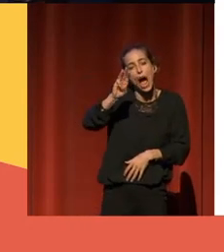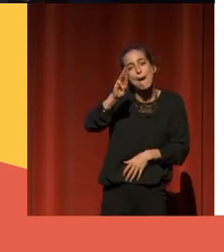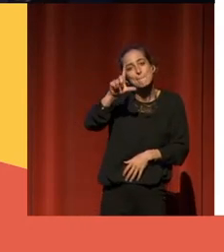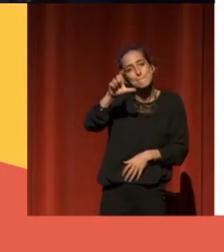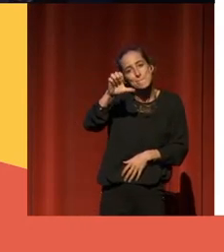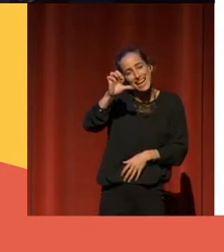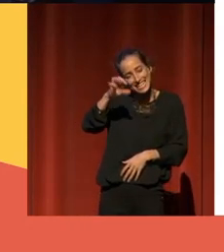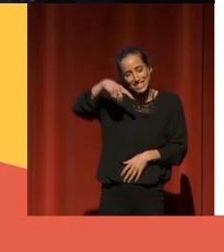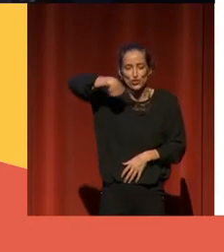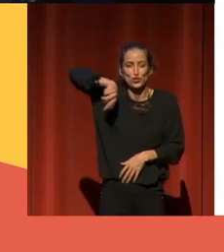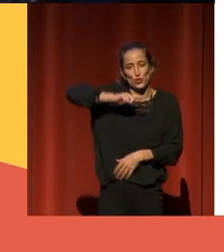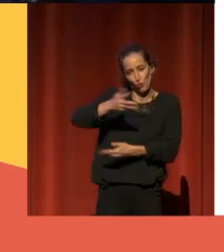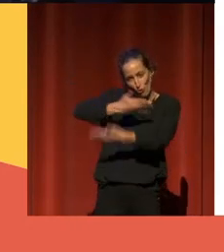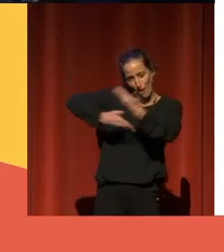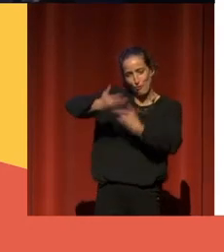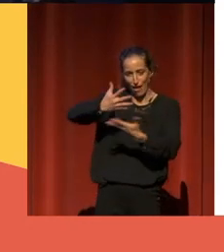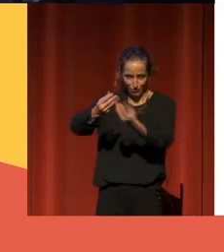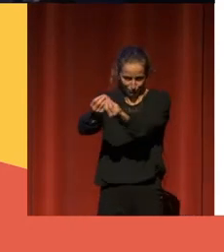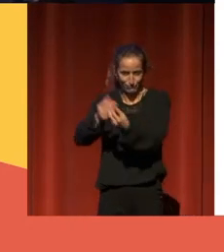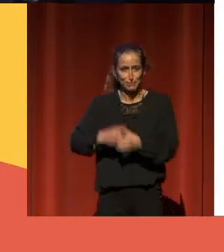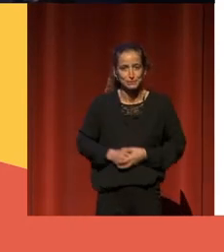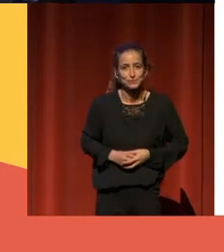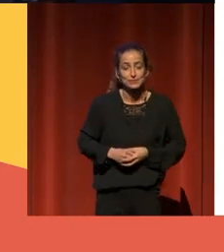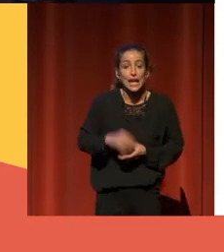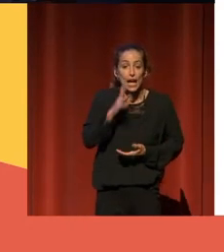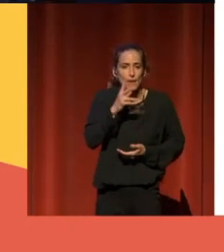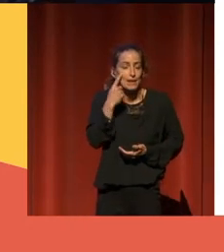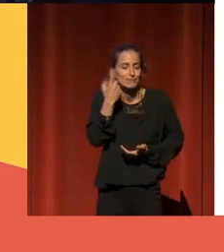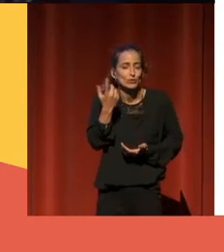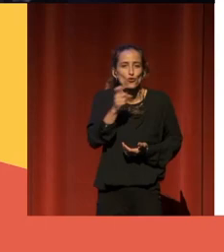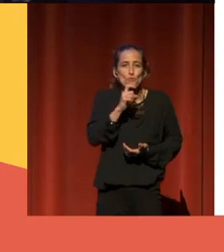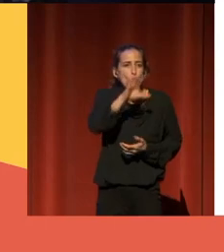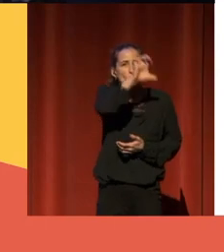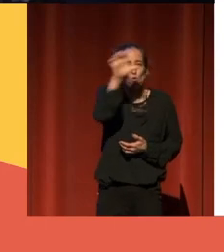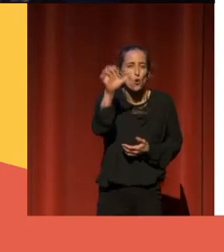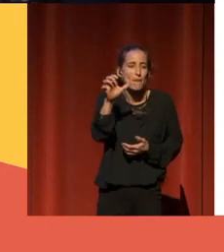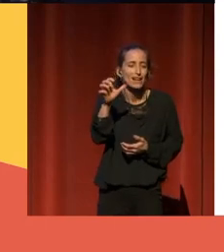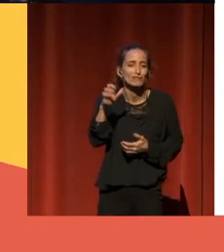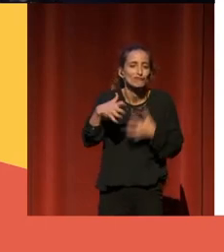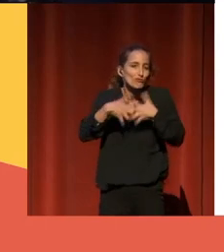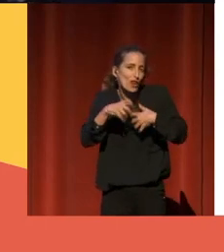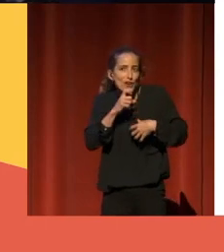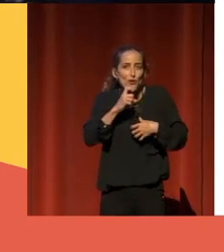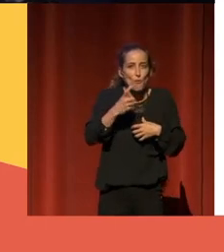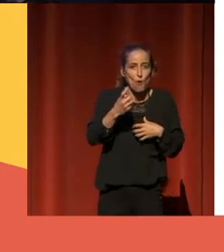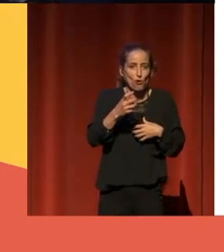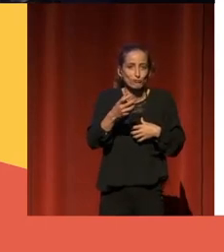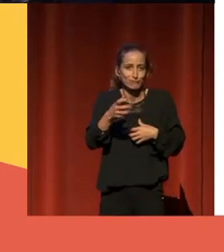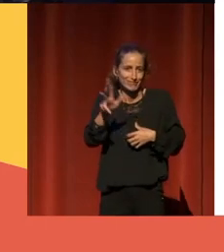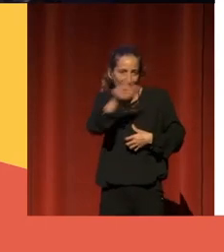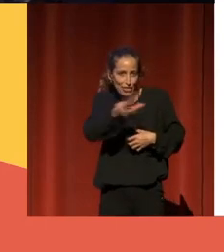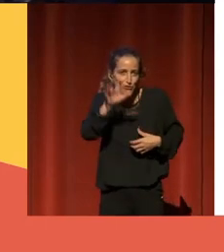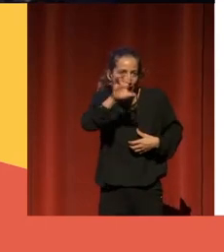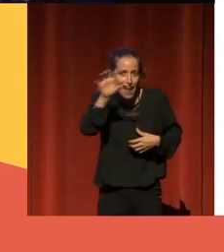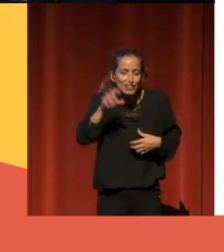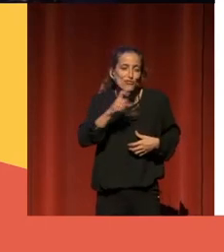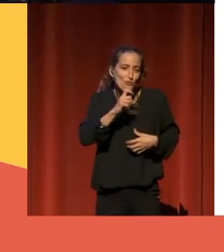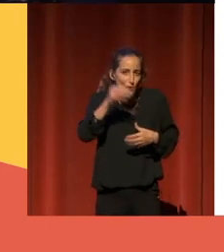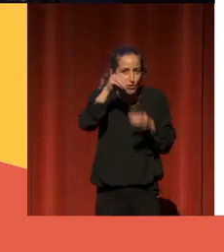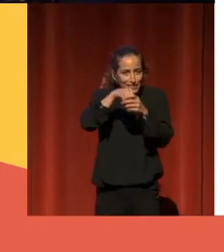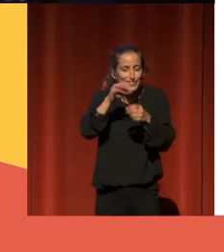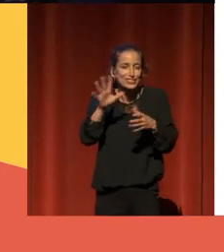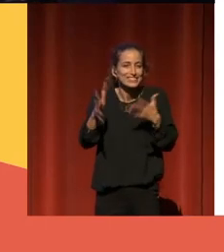así que qué es lo que tenemos que hacer a nivel europeo a nivel nacional y también con las bibliotecas y también